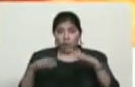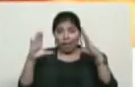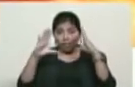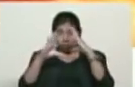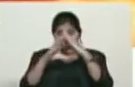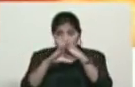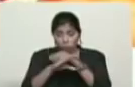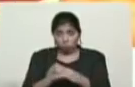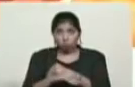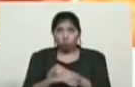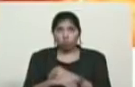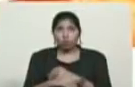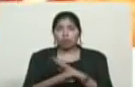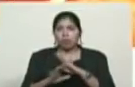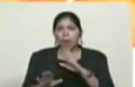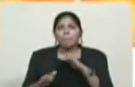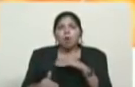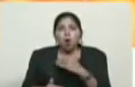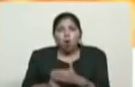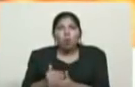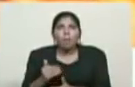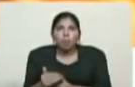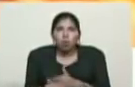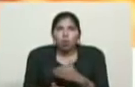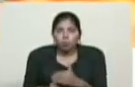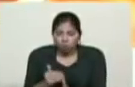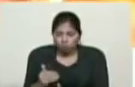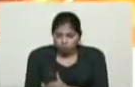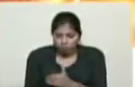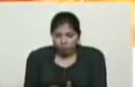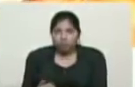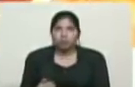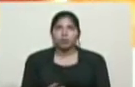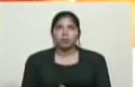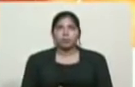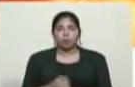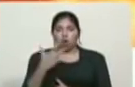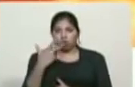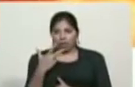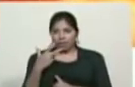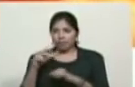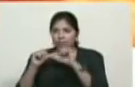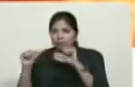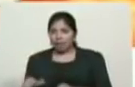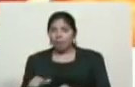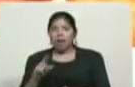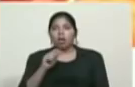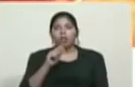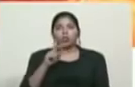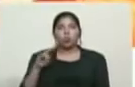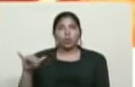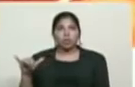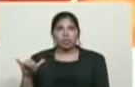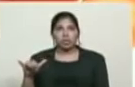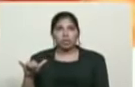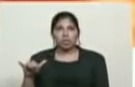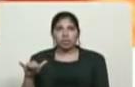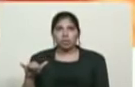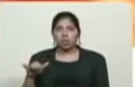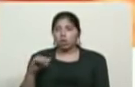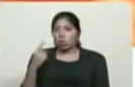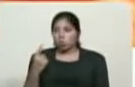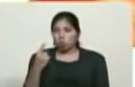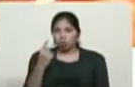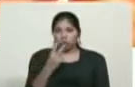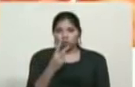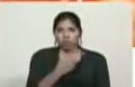y hemos ido progresivamente ya recuperando los tres grandes sistemas que abastece este button a toda la ciudad de